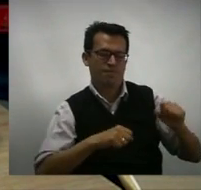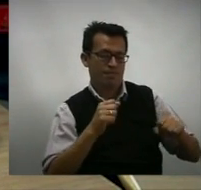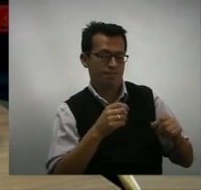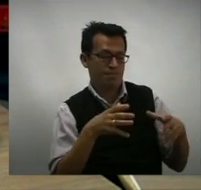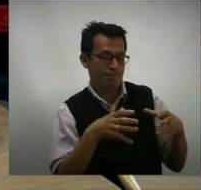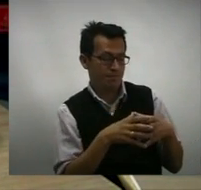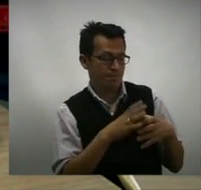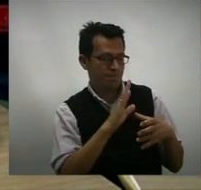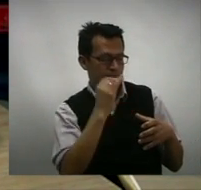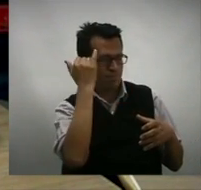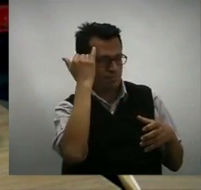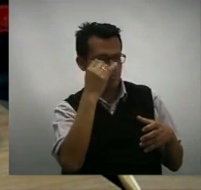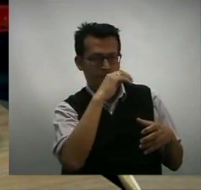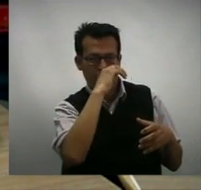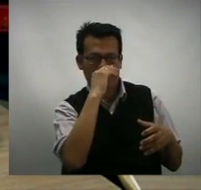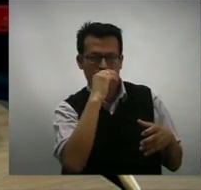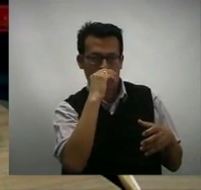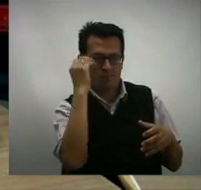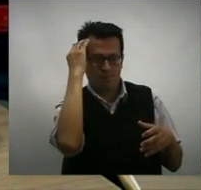las ideales,